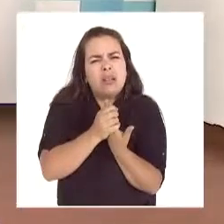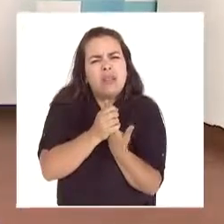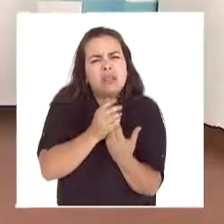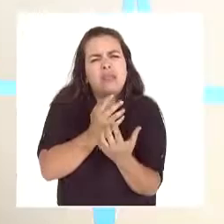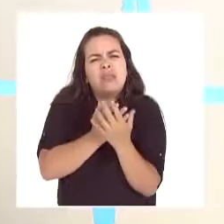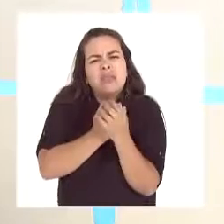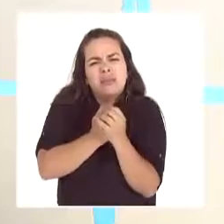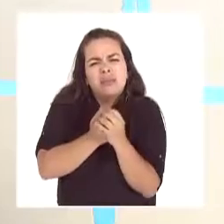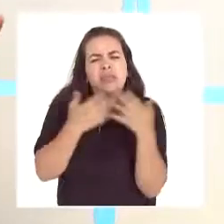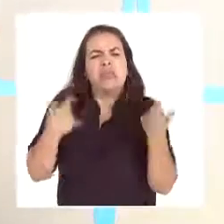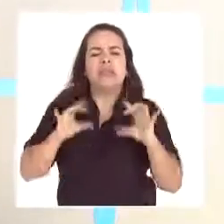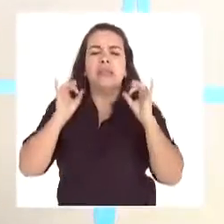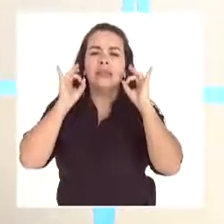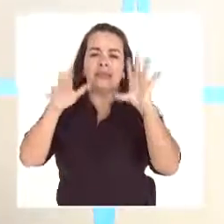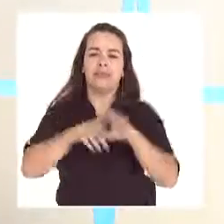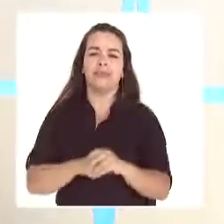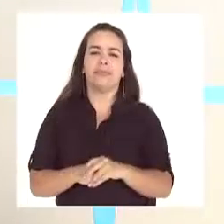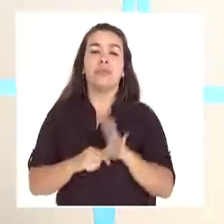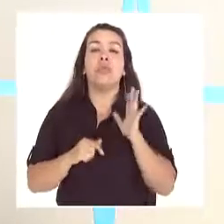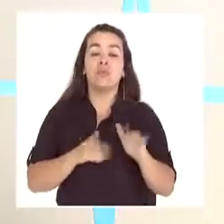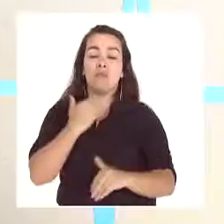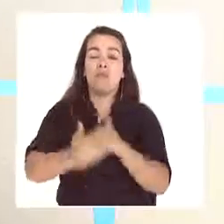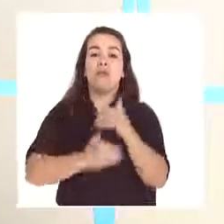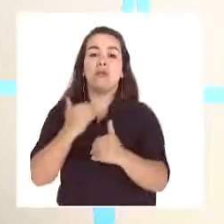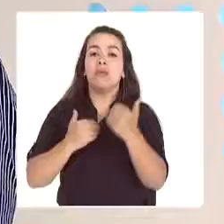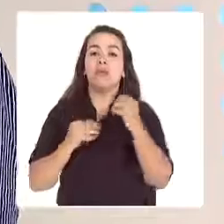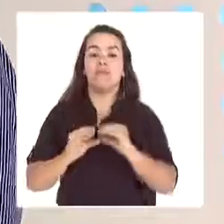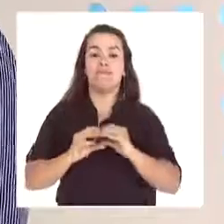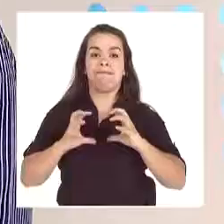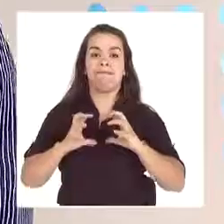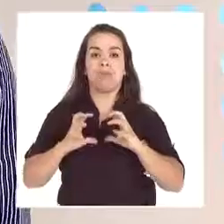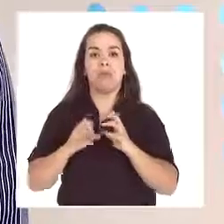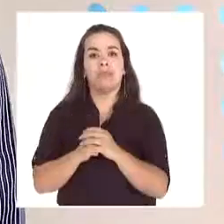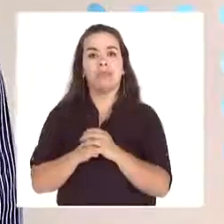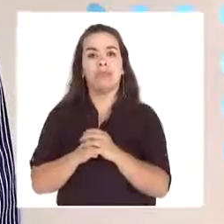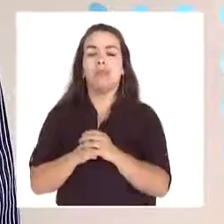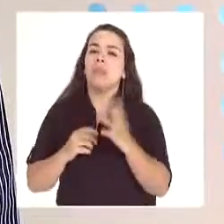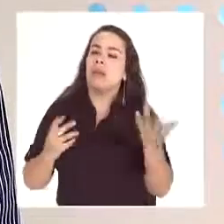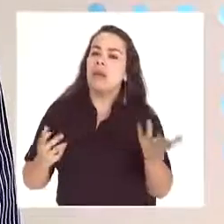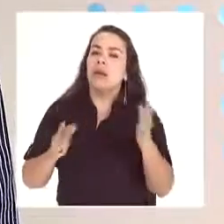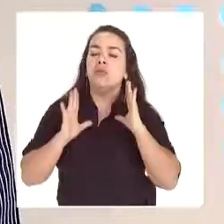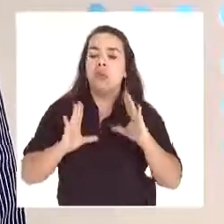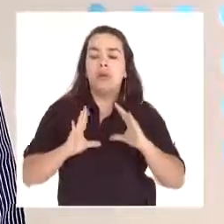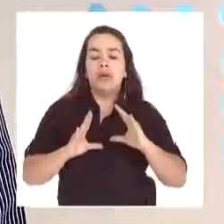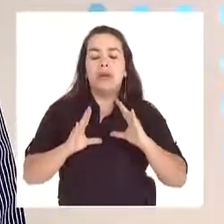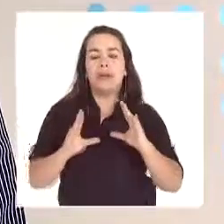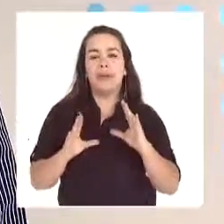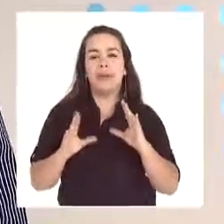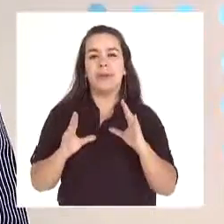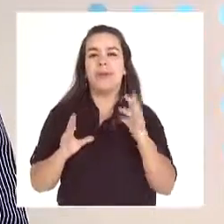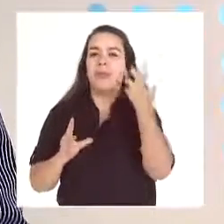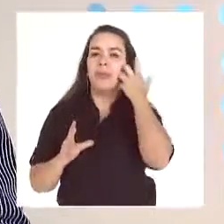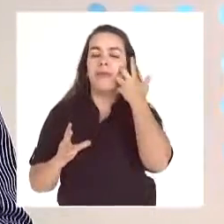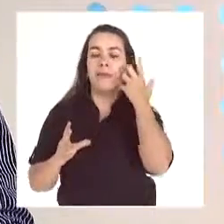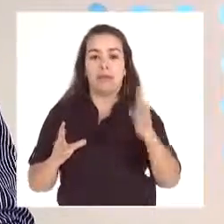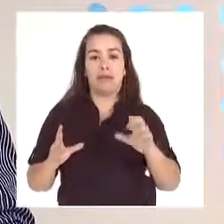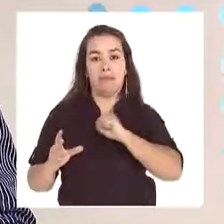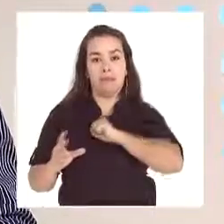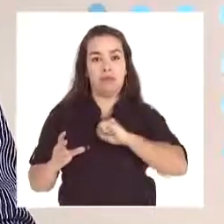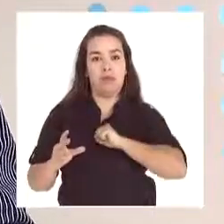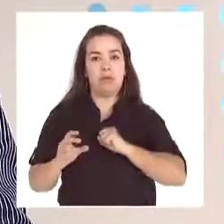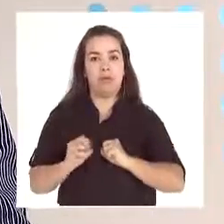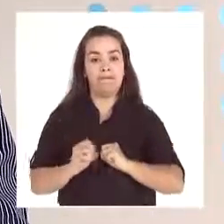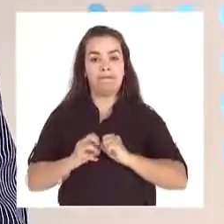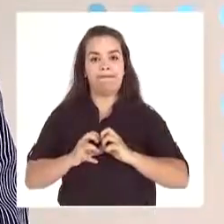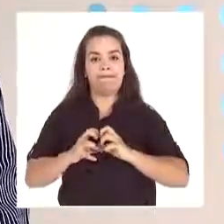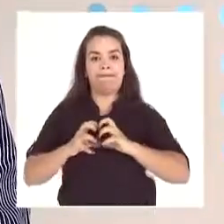inflamatoria vascular duele, siendo un proceso inflamatorio vascular? No, la enfermedad inflamatoria vascular,